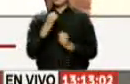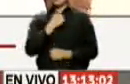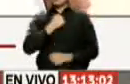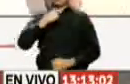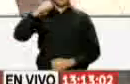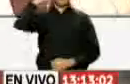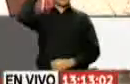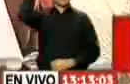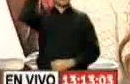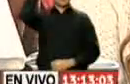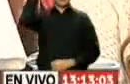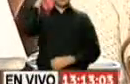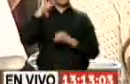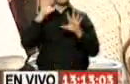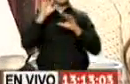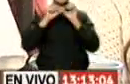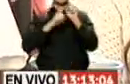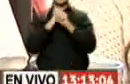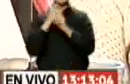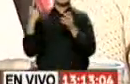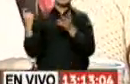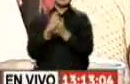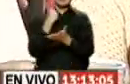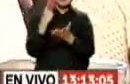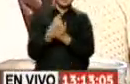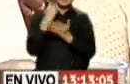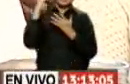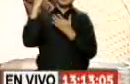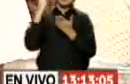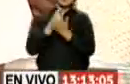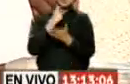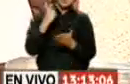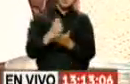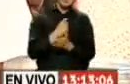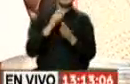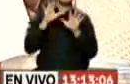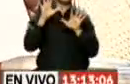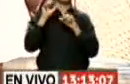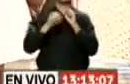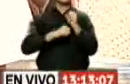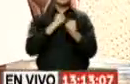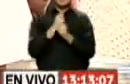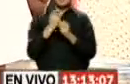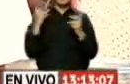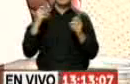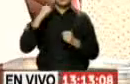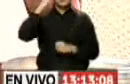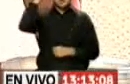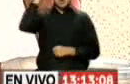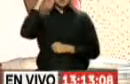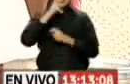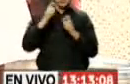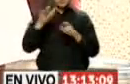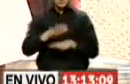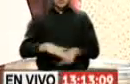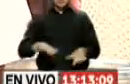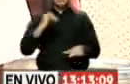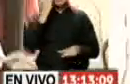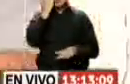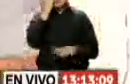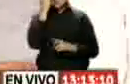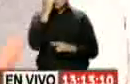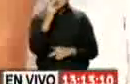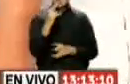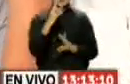derechos. 10 años de persecución política, 10 años de violaciones de los derechos de los pueblos y nacionales del